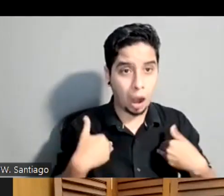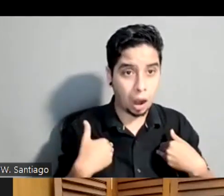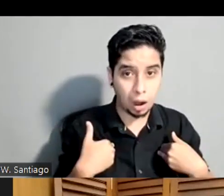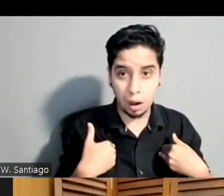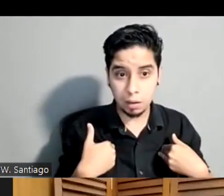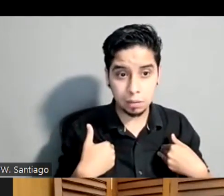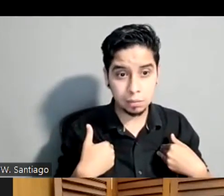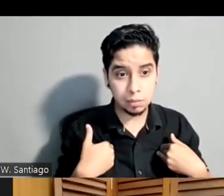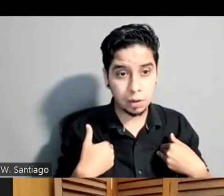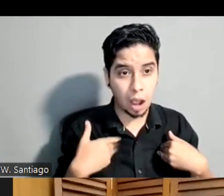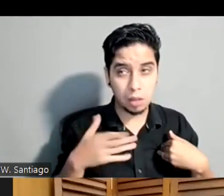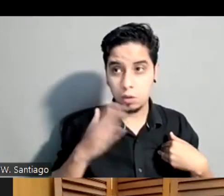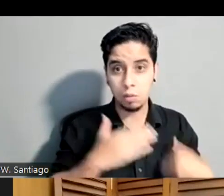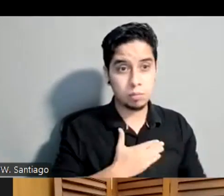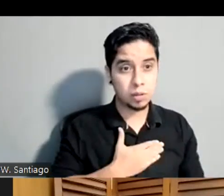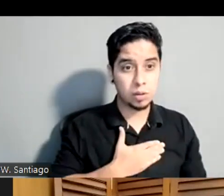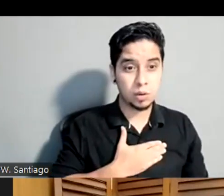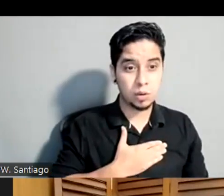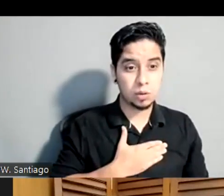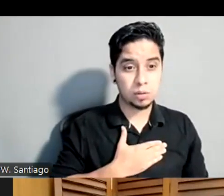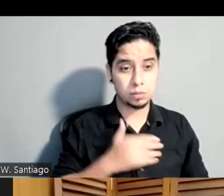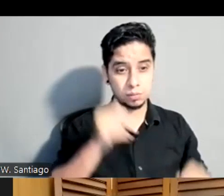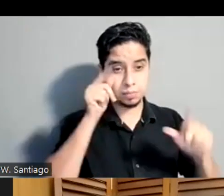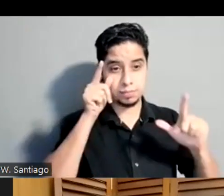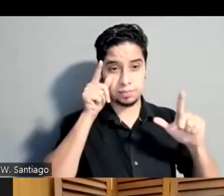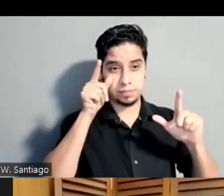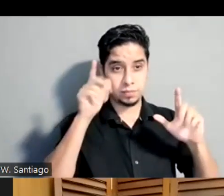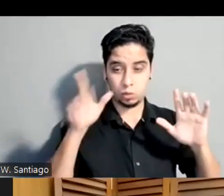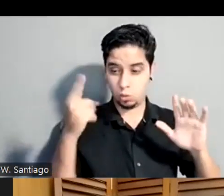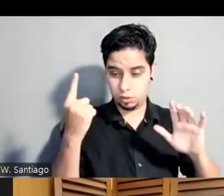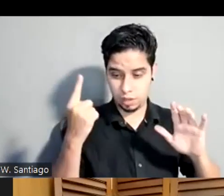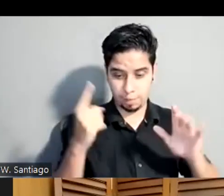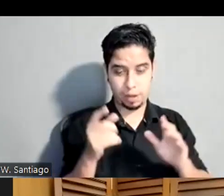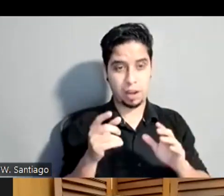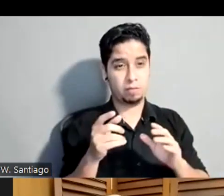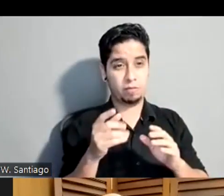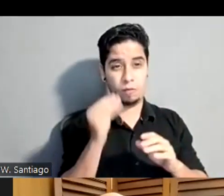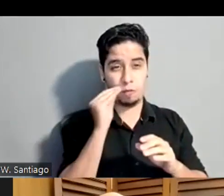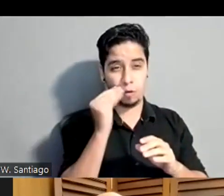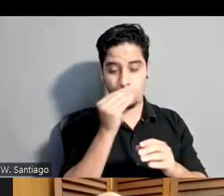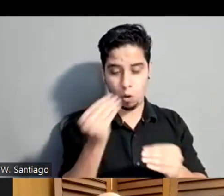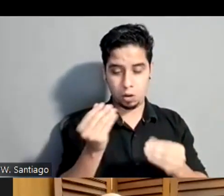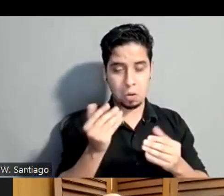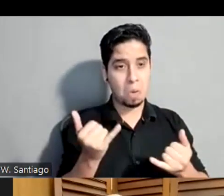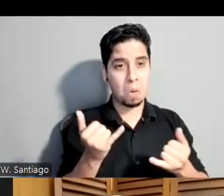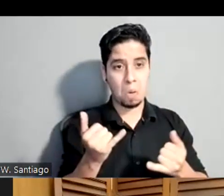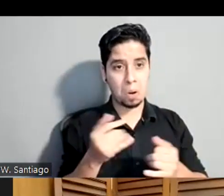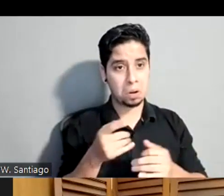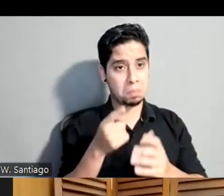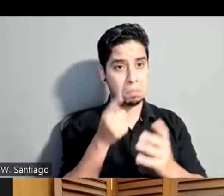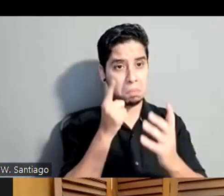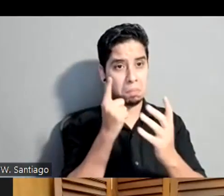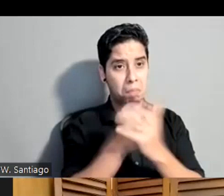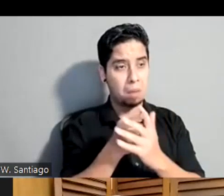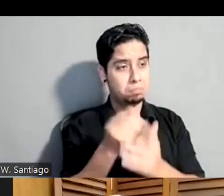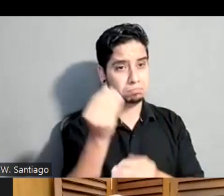Ah, sí. Ay, Dios mío, pero tú eres tú. Sí, pero tú siempre me tiras tantas flores no, y hoy una no. rimbombancia que... No, hoy